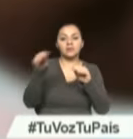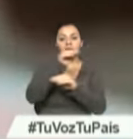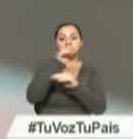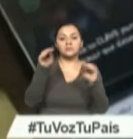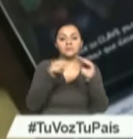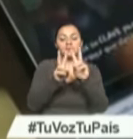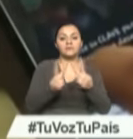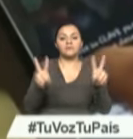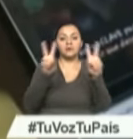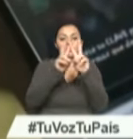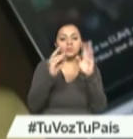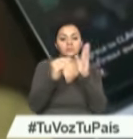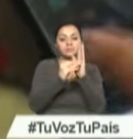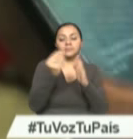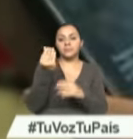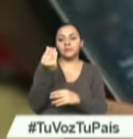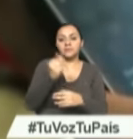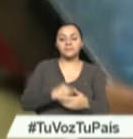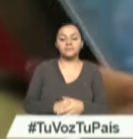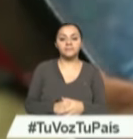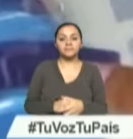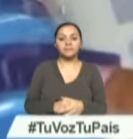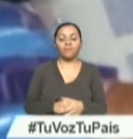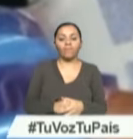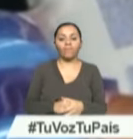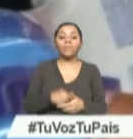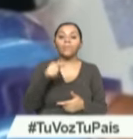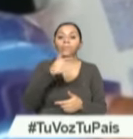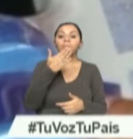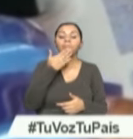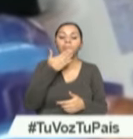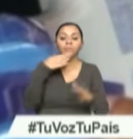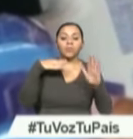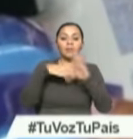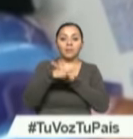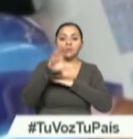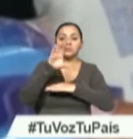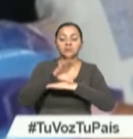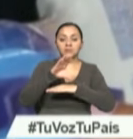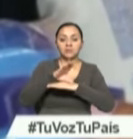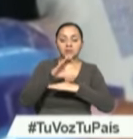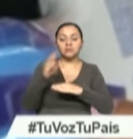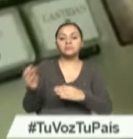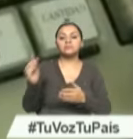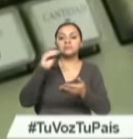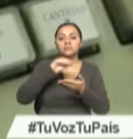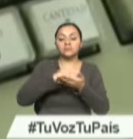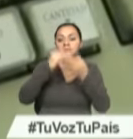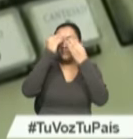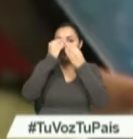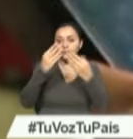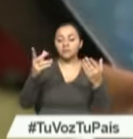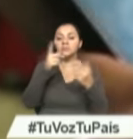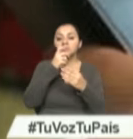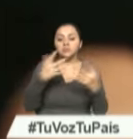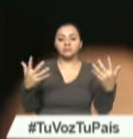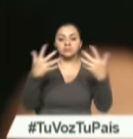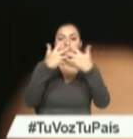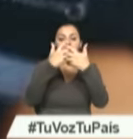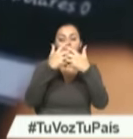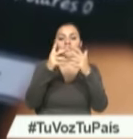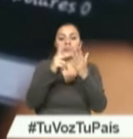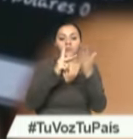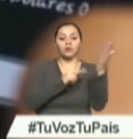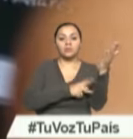a su cuenta virtual de dinero electrónico. Para el efecto, el Banco Central pondrá a disposición la interfaz de programación